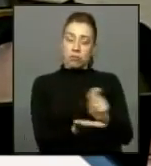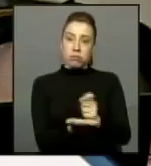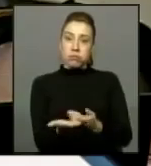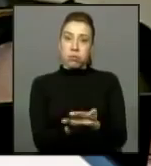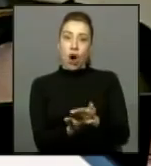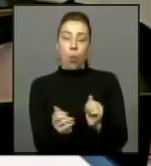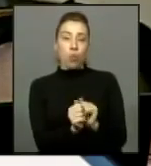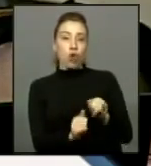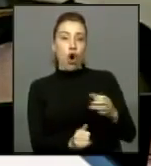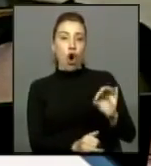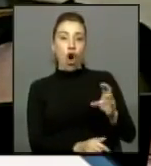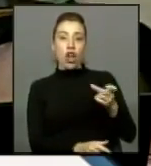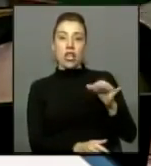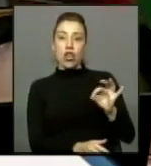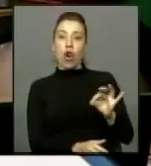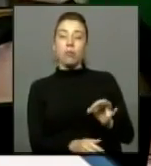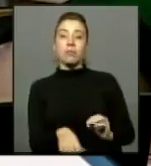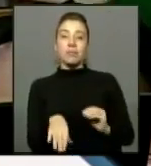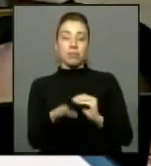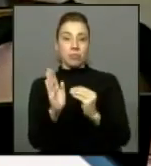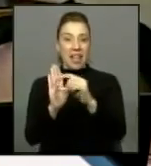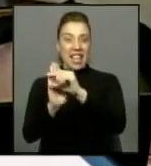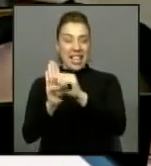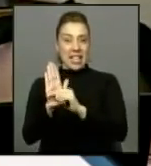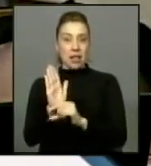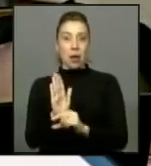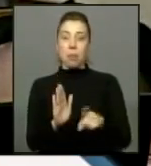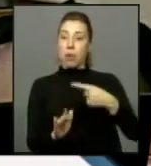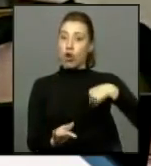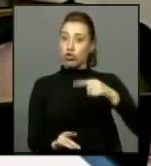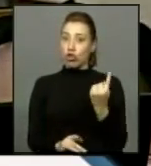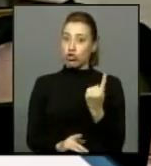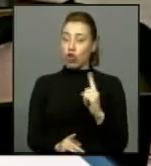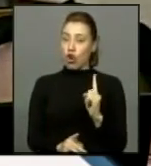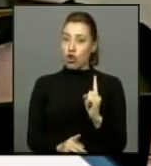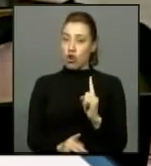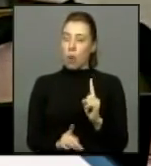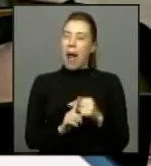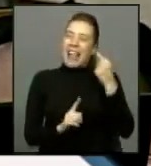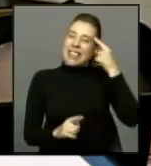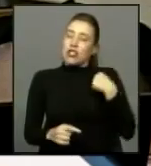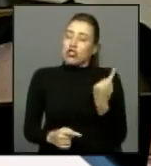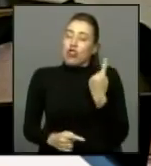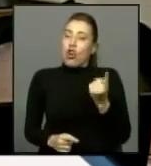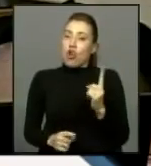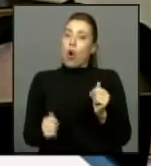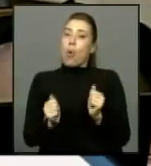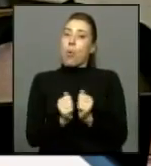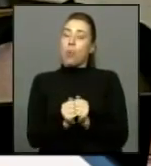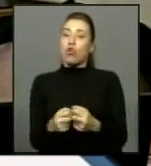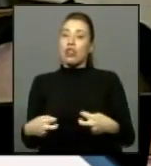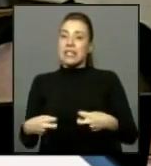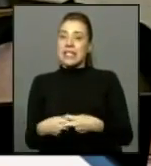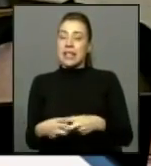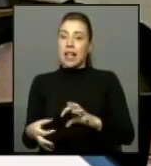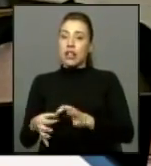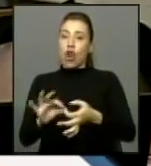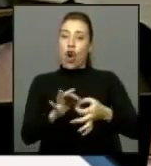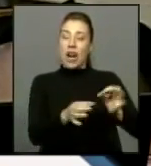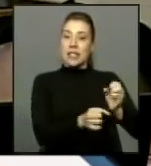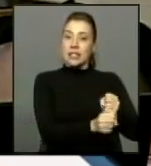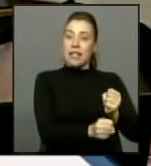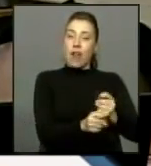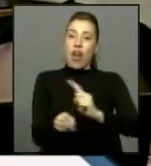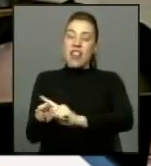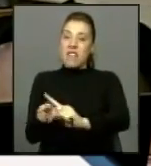con Giorgio, indicaciones al proyecto en discusión. Pero no lo hicimos solos, no fueron caprichos personales. Lo hicimos junto a sindicatos y organizaciones de trabajadores